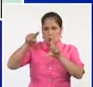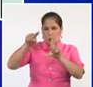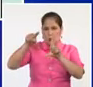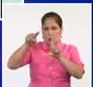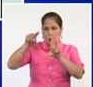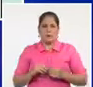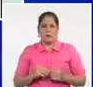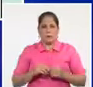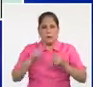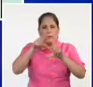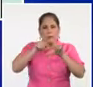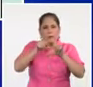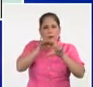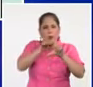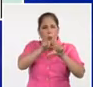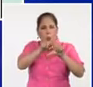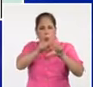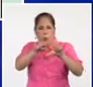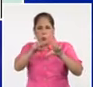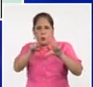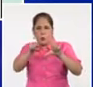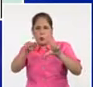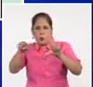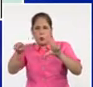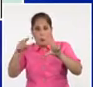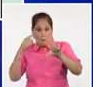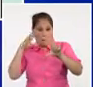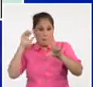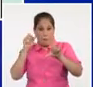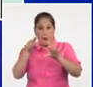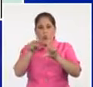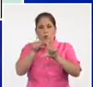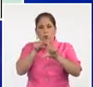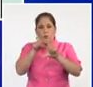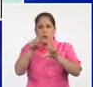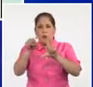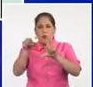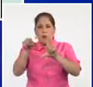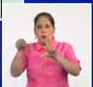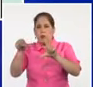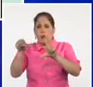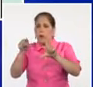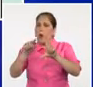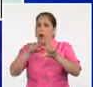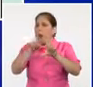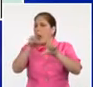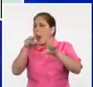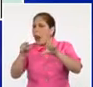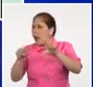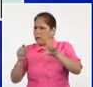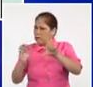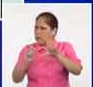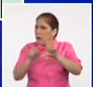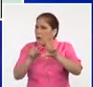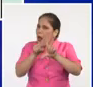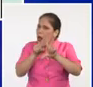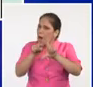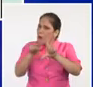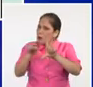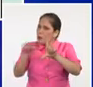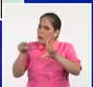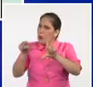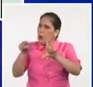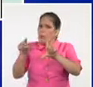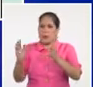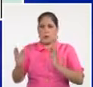para cómo realmente ha venido, no es una caída brusca, ¿no? Se mantiene en un rango, como